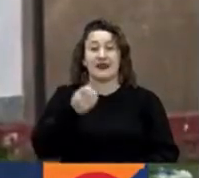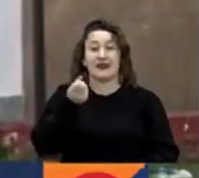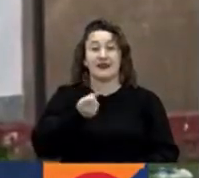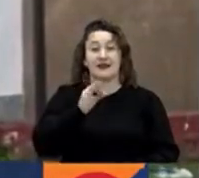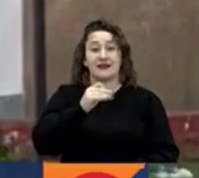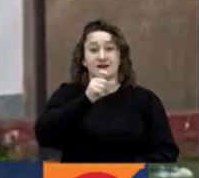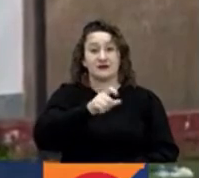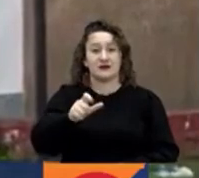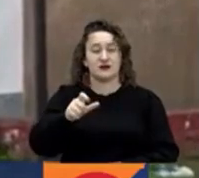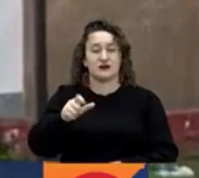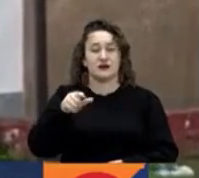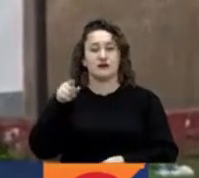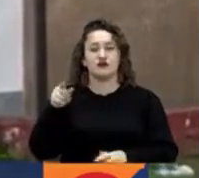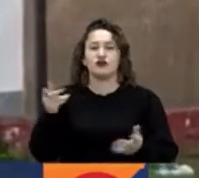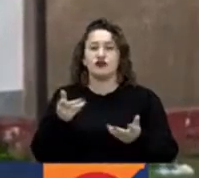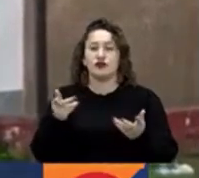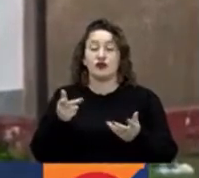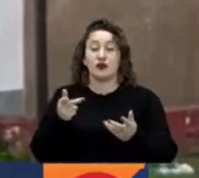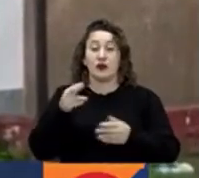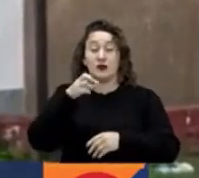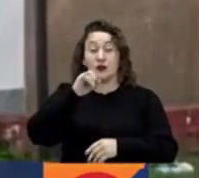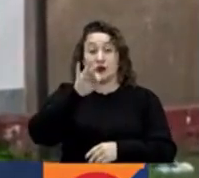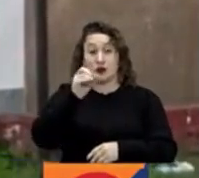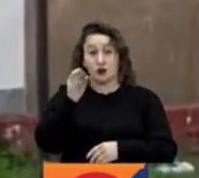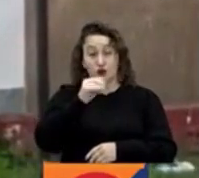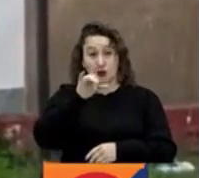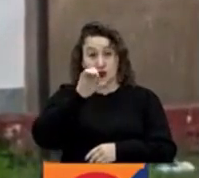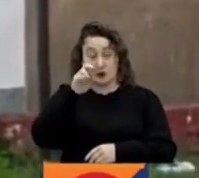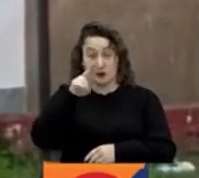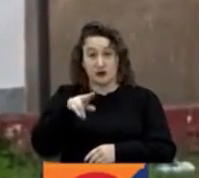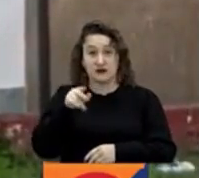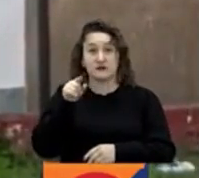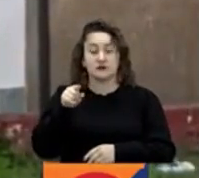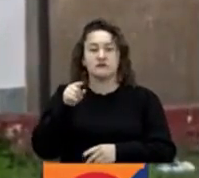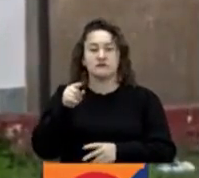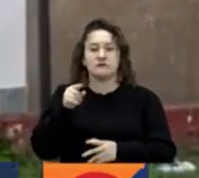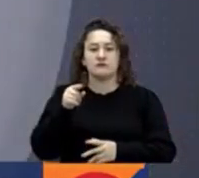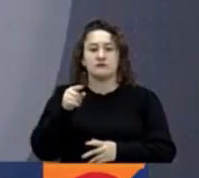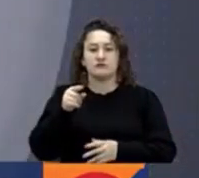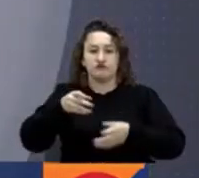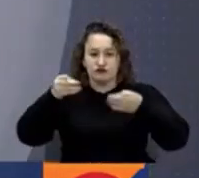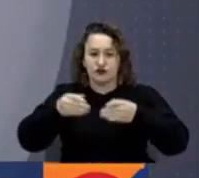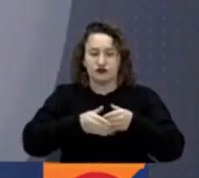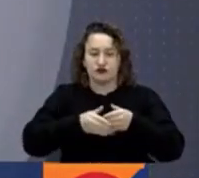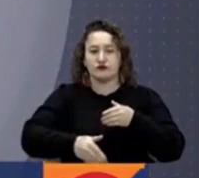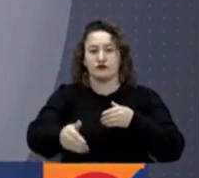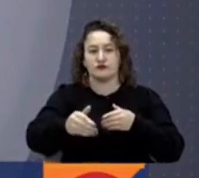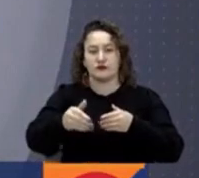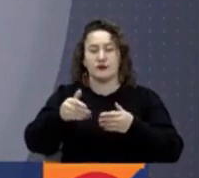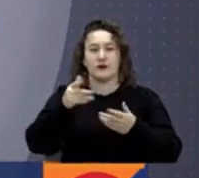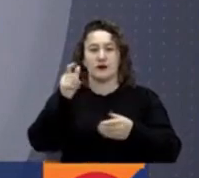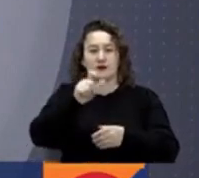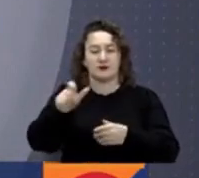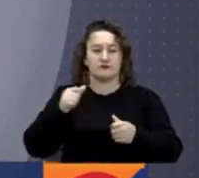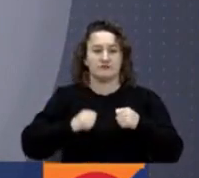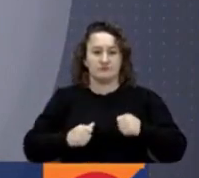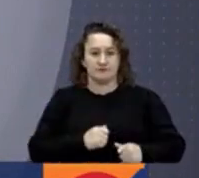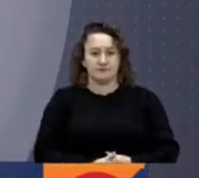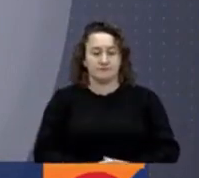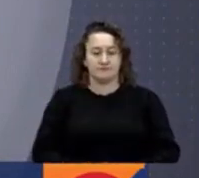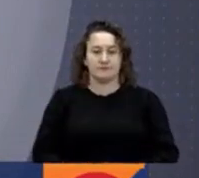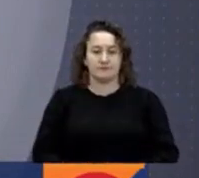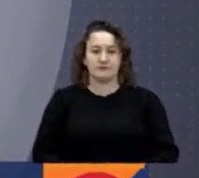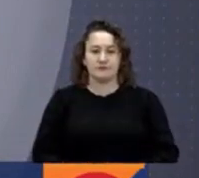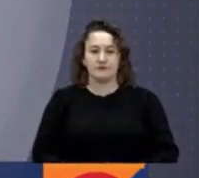en valoración en el hospital de Puerto López con el fin de establecer las posibles lesiones que tengan estas personas. El bus salió de Bogotá y tenía